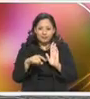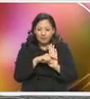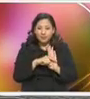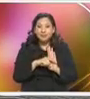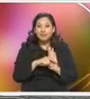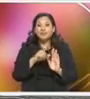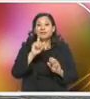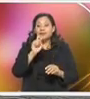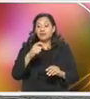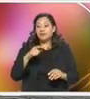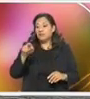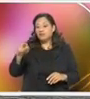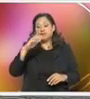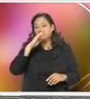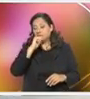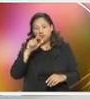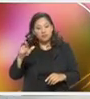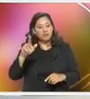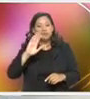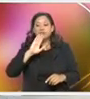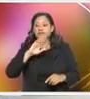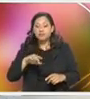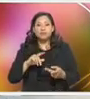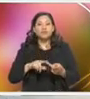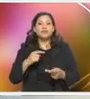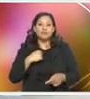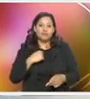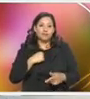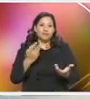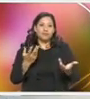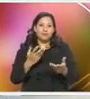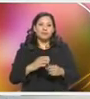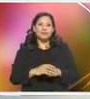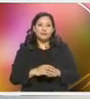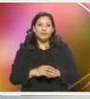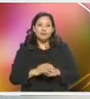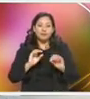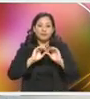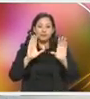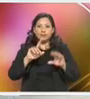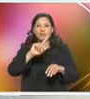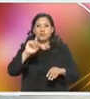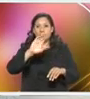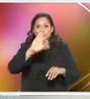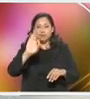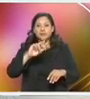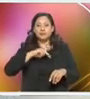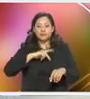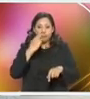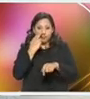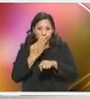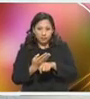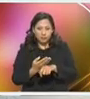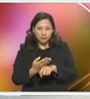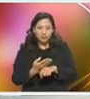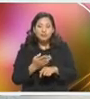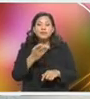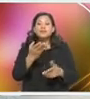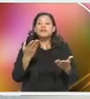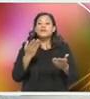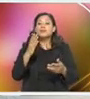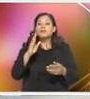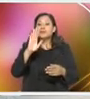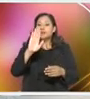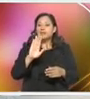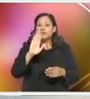etiquetamos y que dijimos no puedes o esto no se hace, somos nosotros los padres. Claro, hay que ser nuestra imparciales. 100% nuestra responsabilidad. Totalmente. Y somos como un